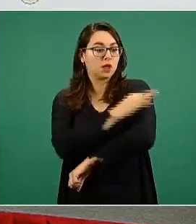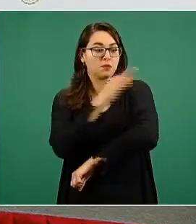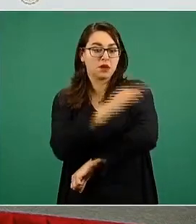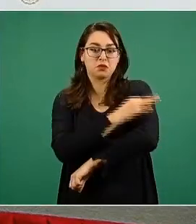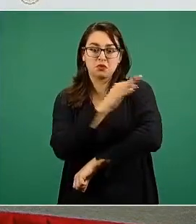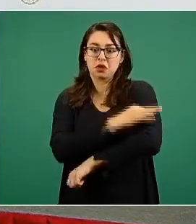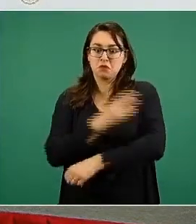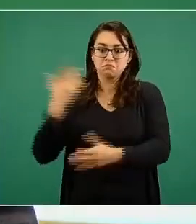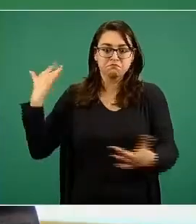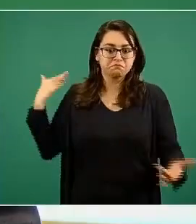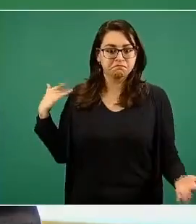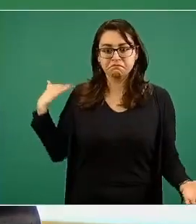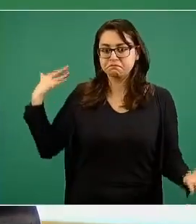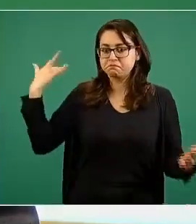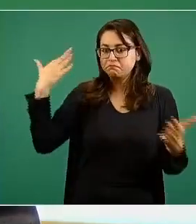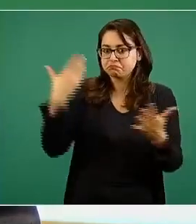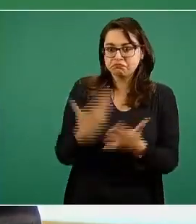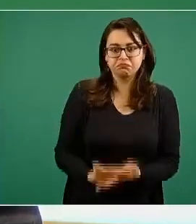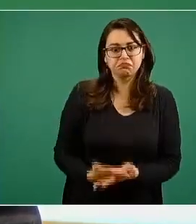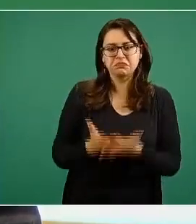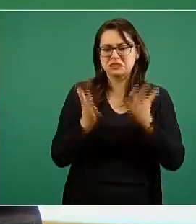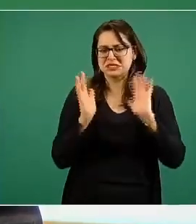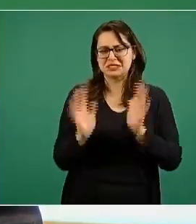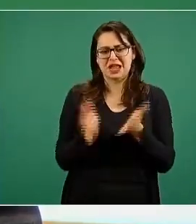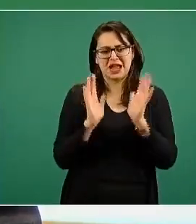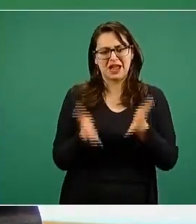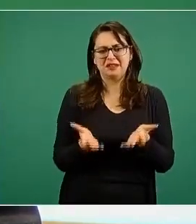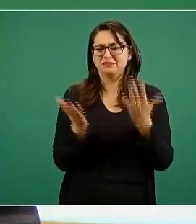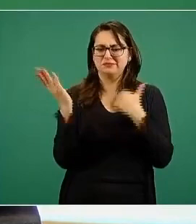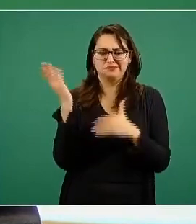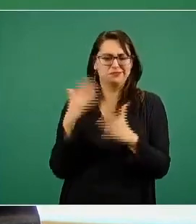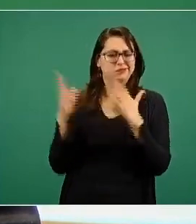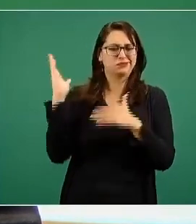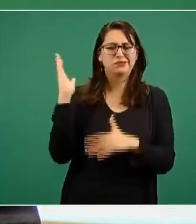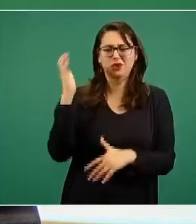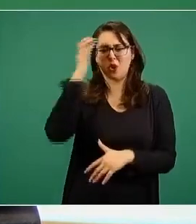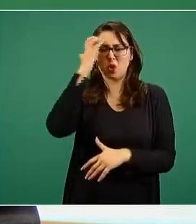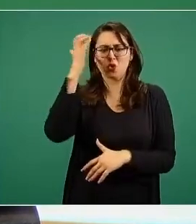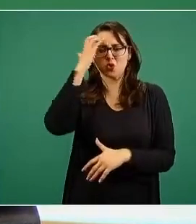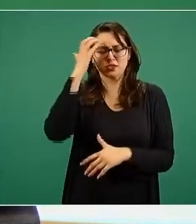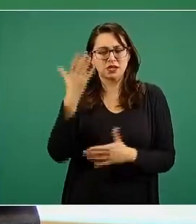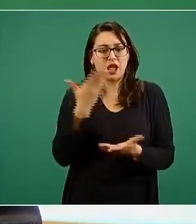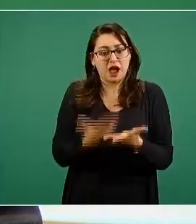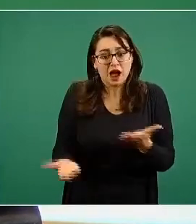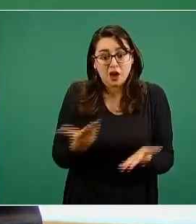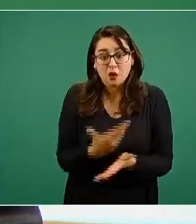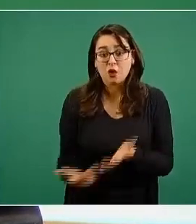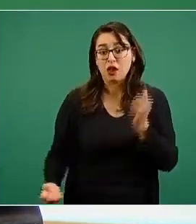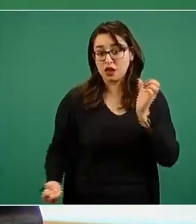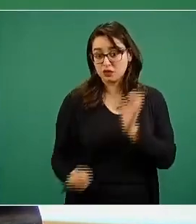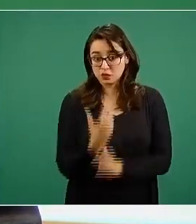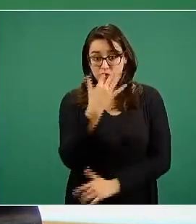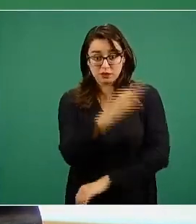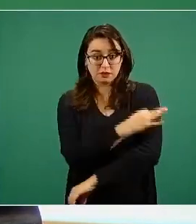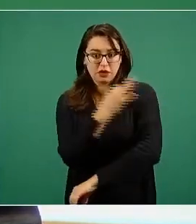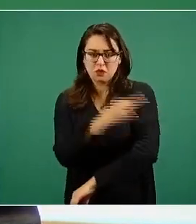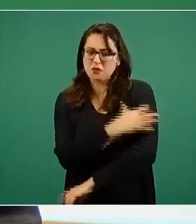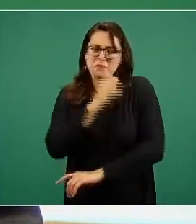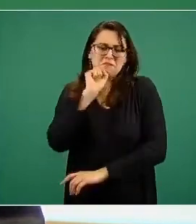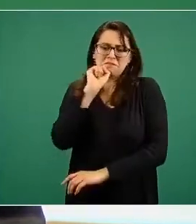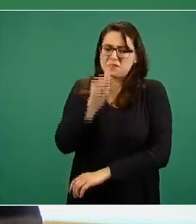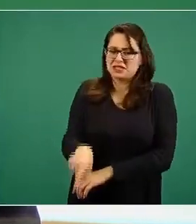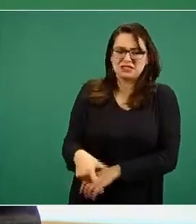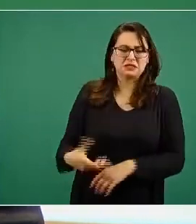su historia. Este no será la excepción, este programa de vacunación universal contra el